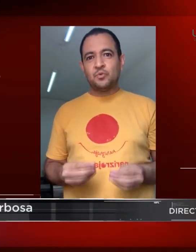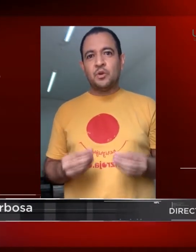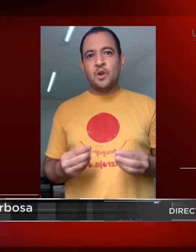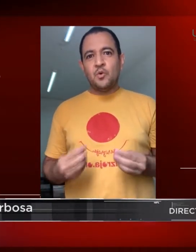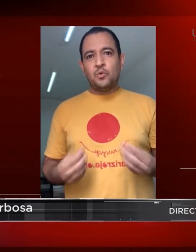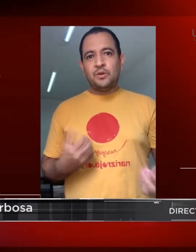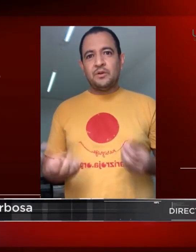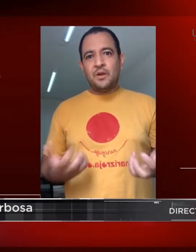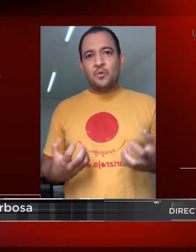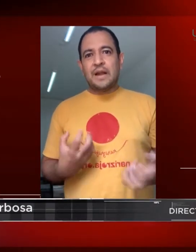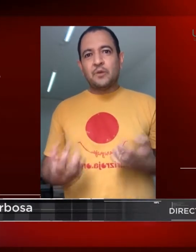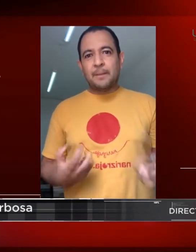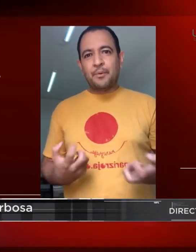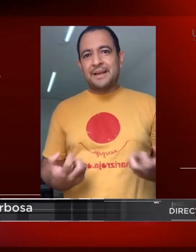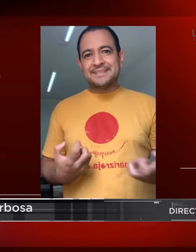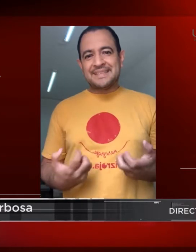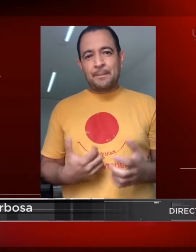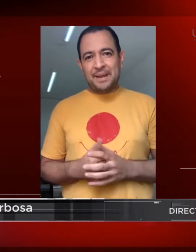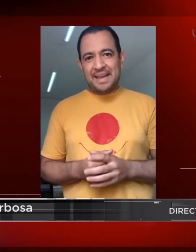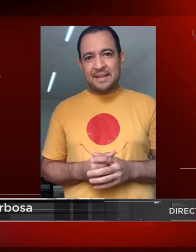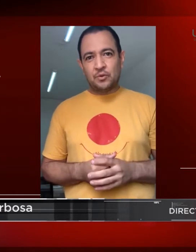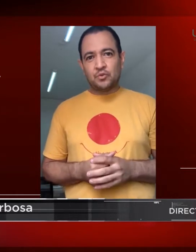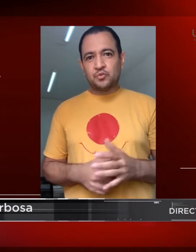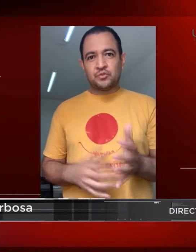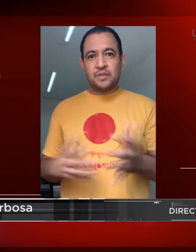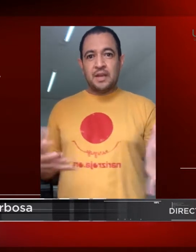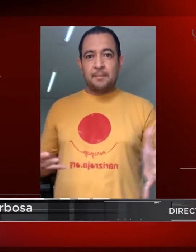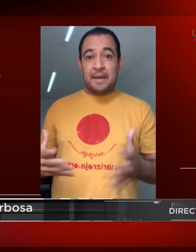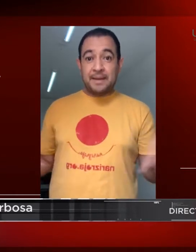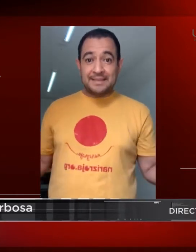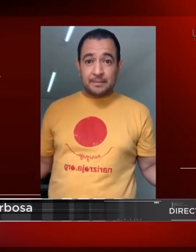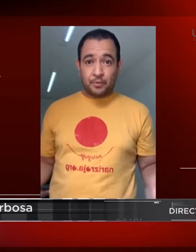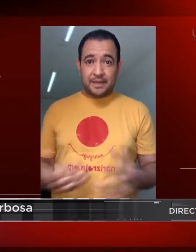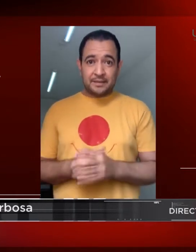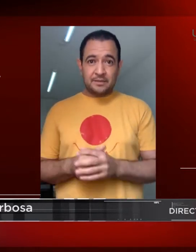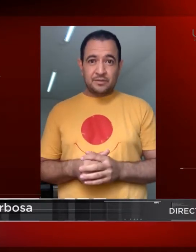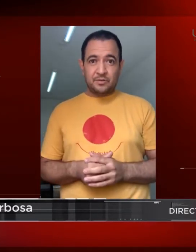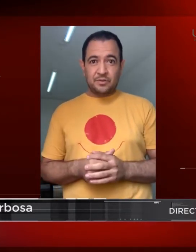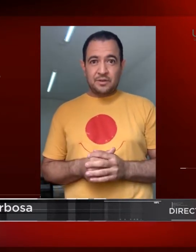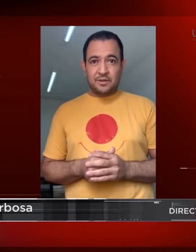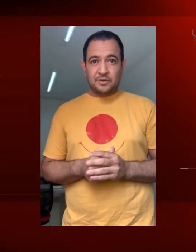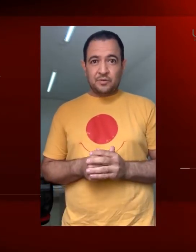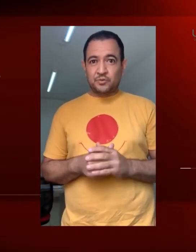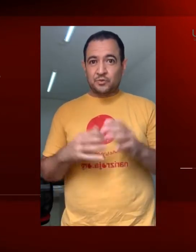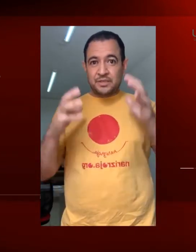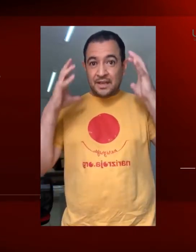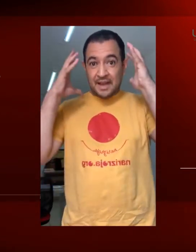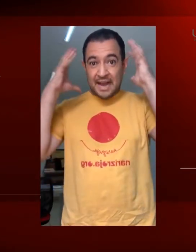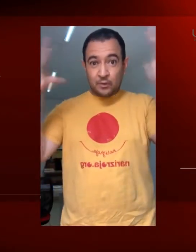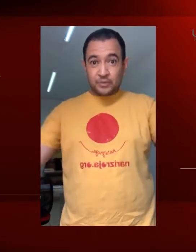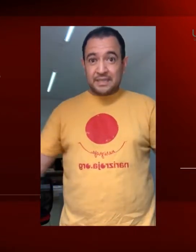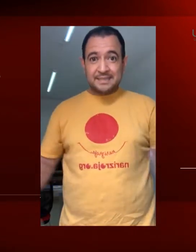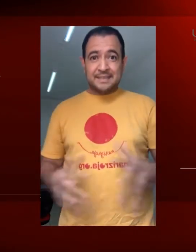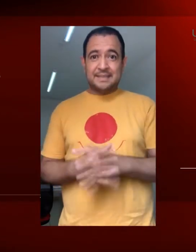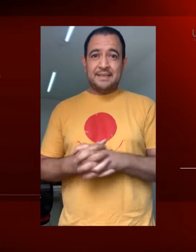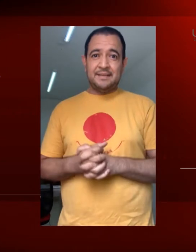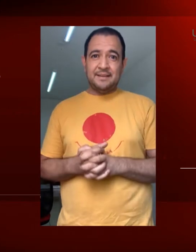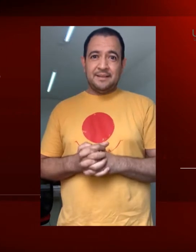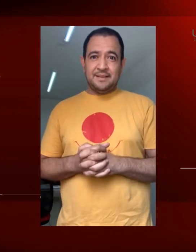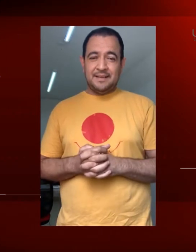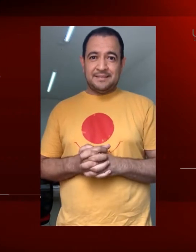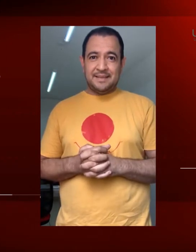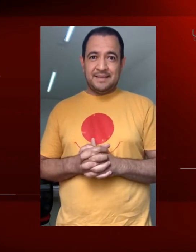no es un algo que puedan estarse peleando con sus vaivenes de poder, con sus alucines que